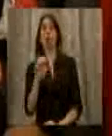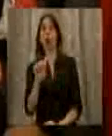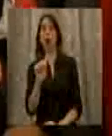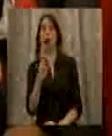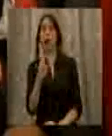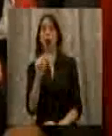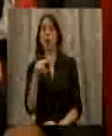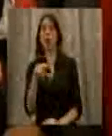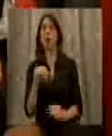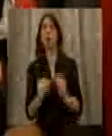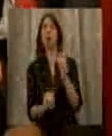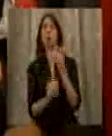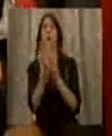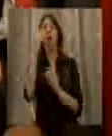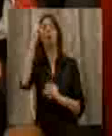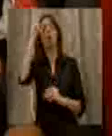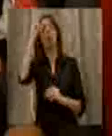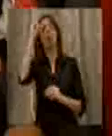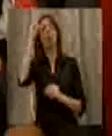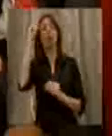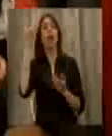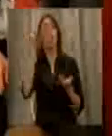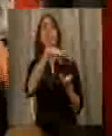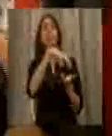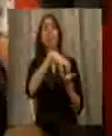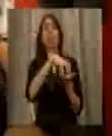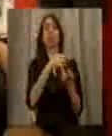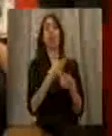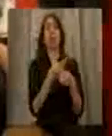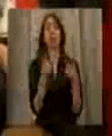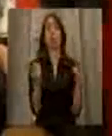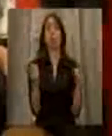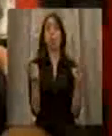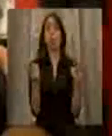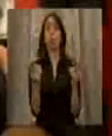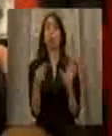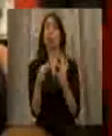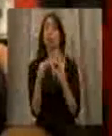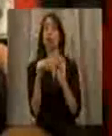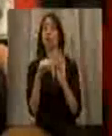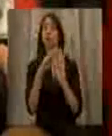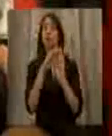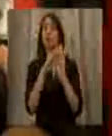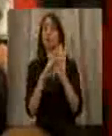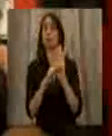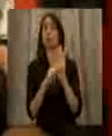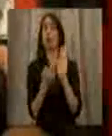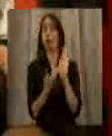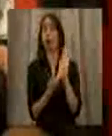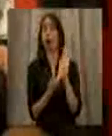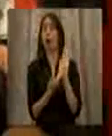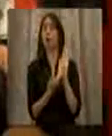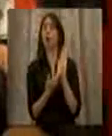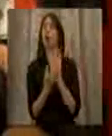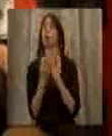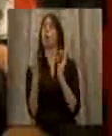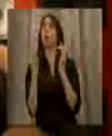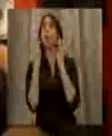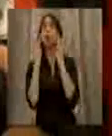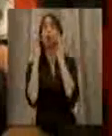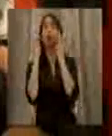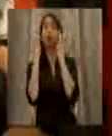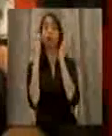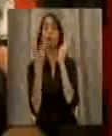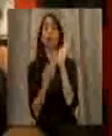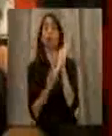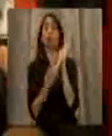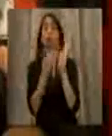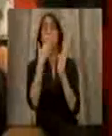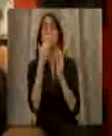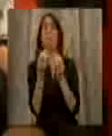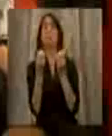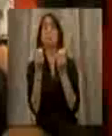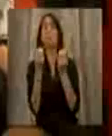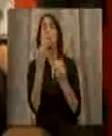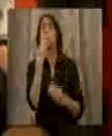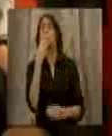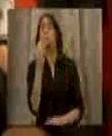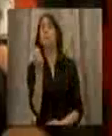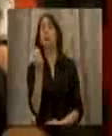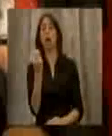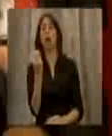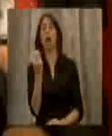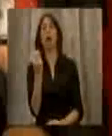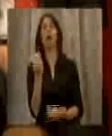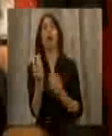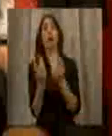innovación pública gracias a este programa, y estamos muy contentos porque efectivamente le está mejorando